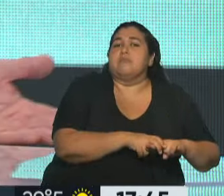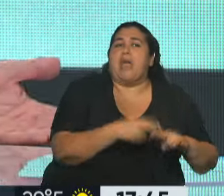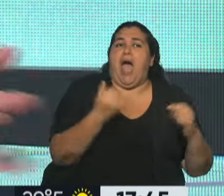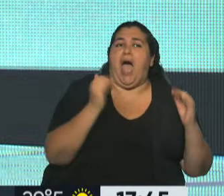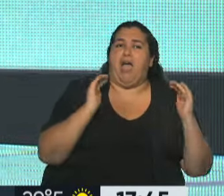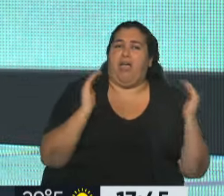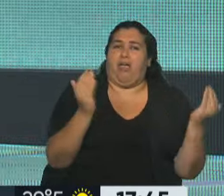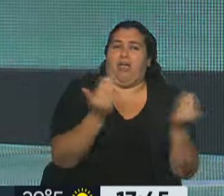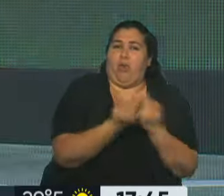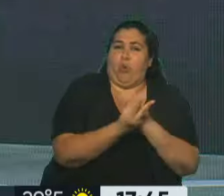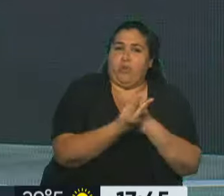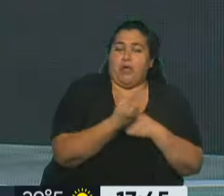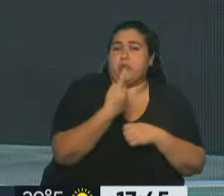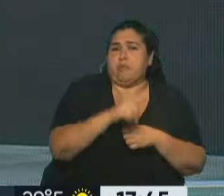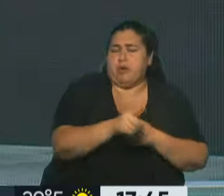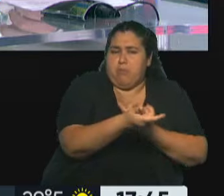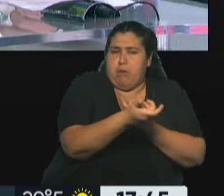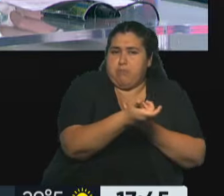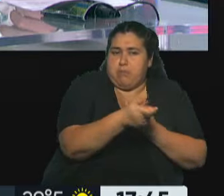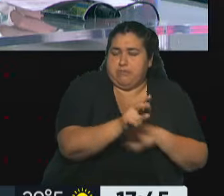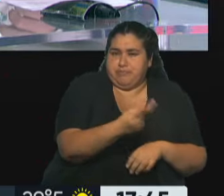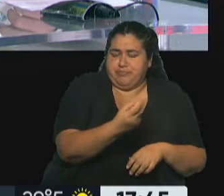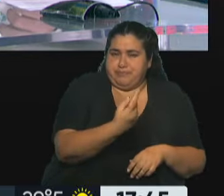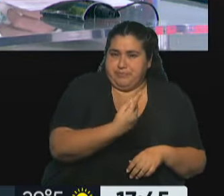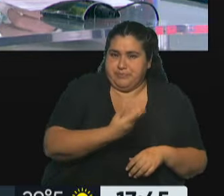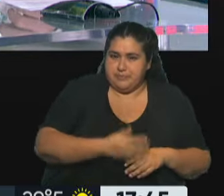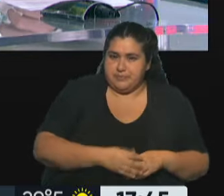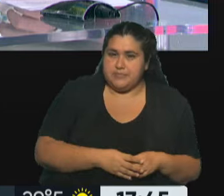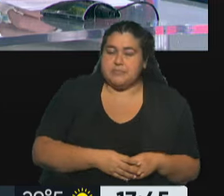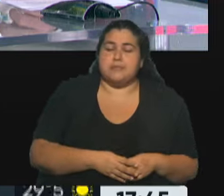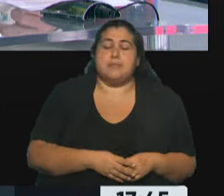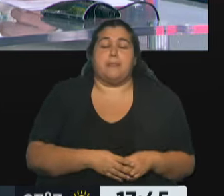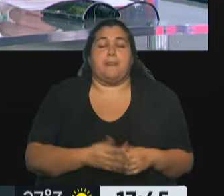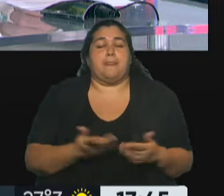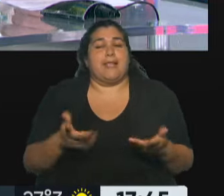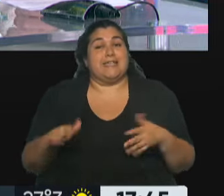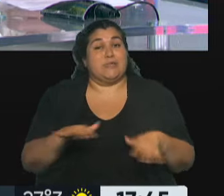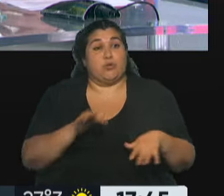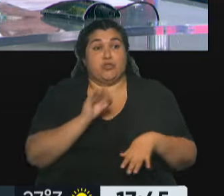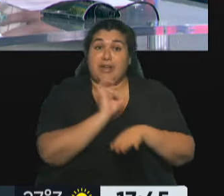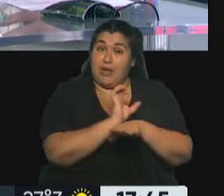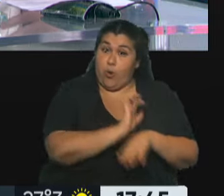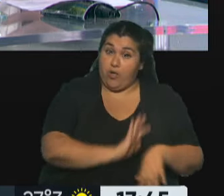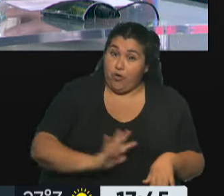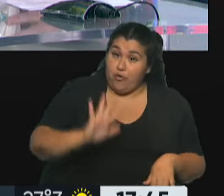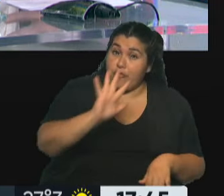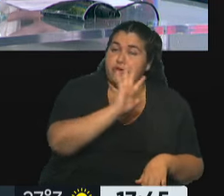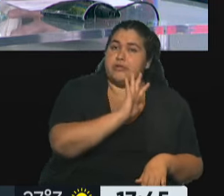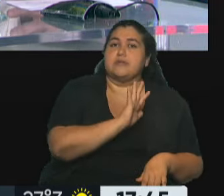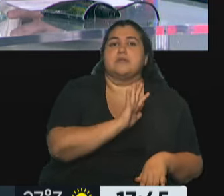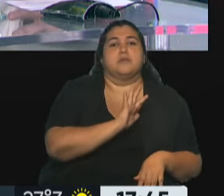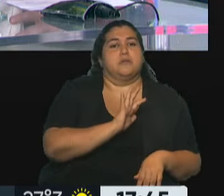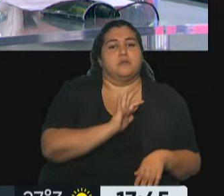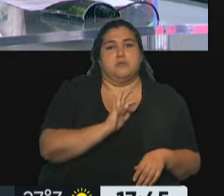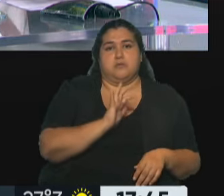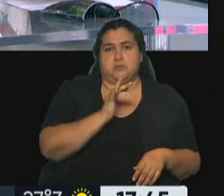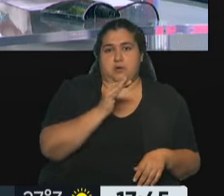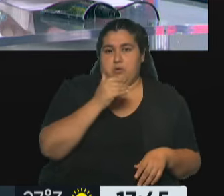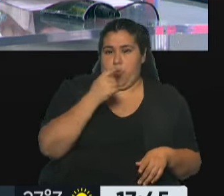para para los disparos que recibió sí recordemos también que la situación de Ecuador se transformó y se modificó muy fuertemente